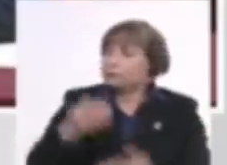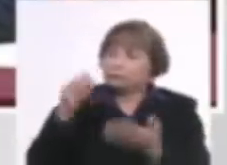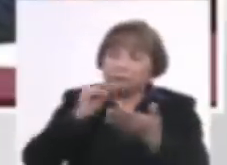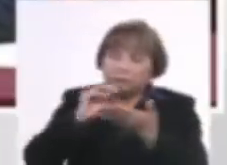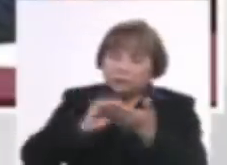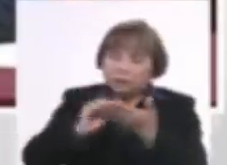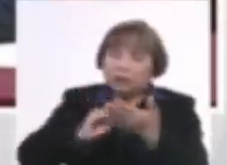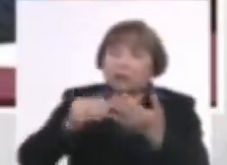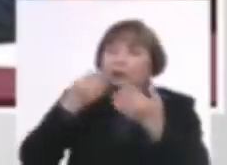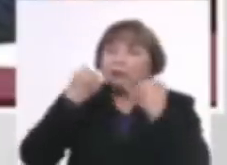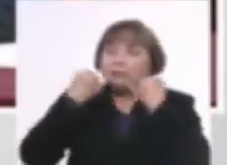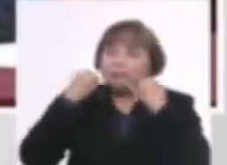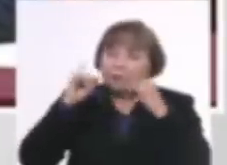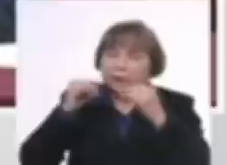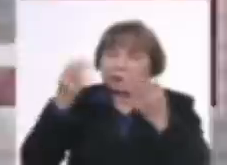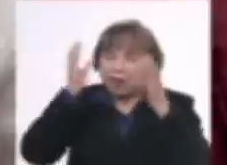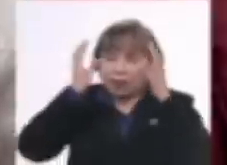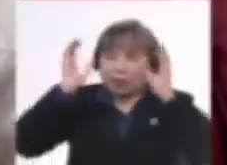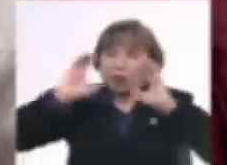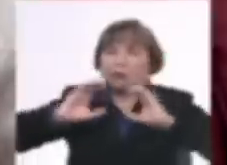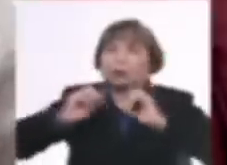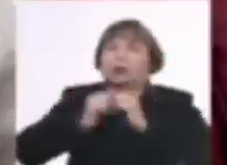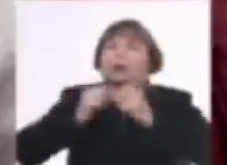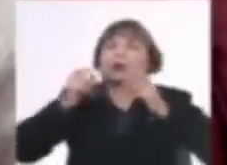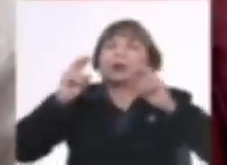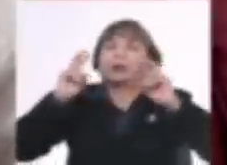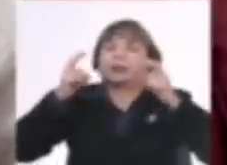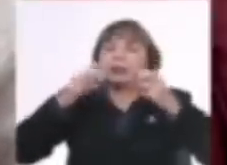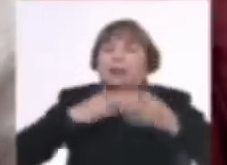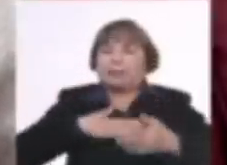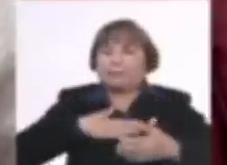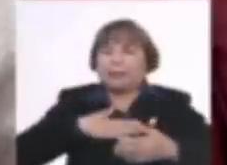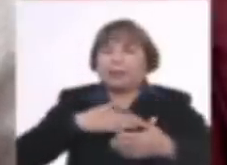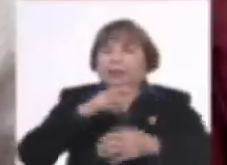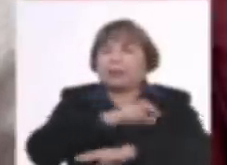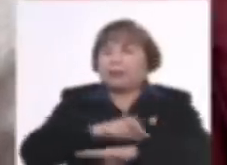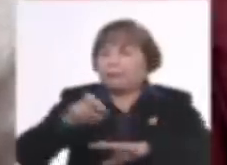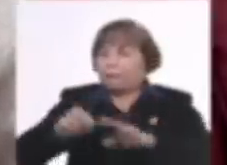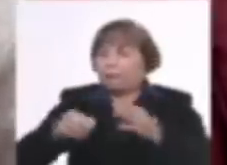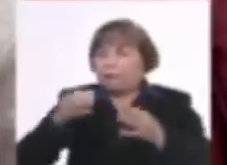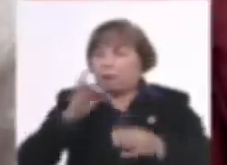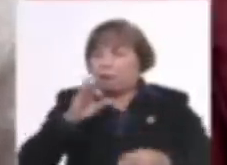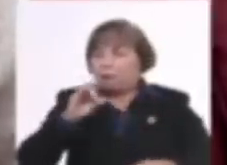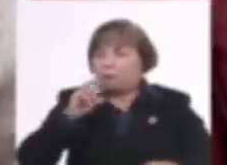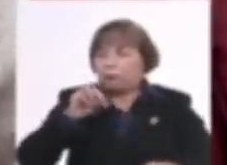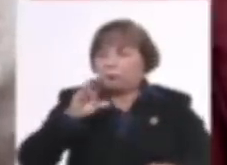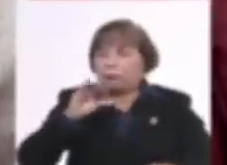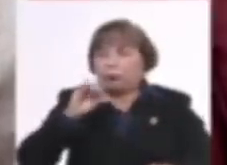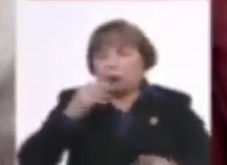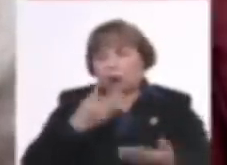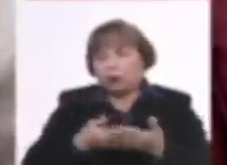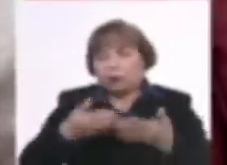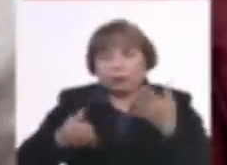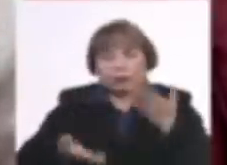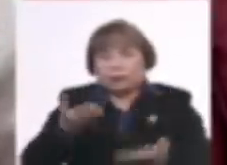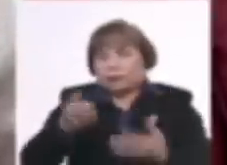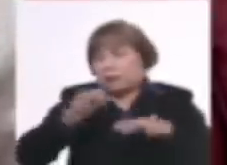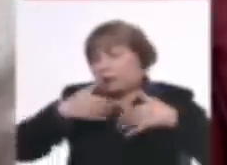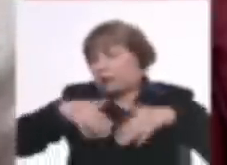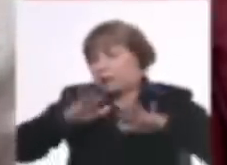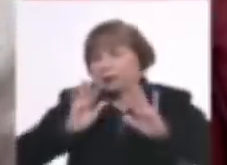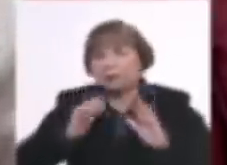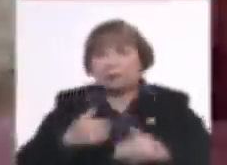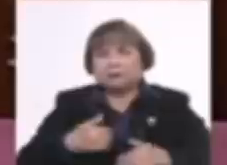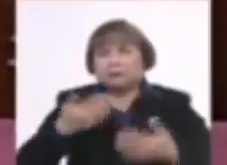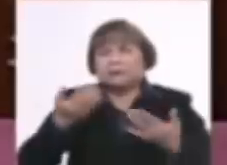Relato informes de acorde a temas que estén de acorde a mi carrera, funciones, de sí, lo que sea, informes.